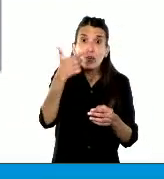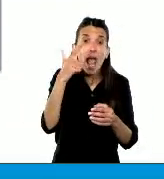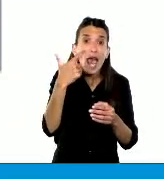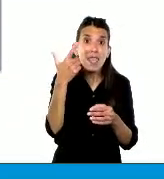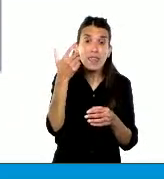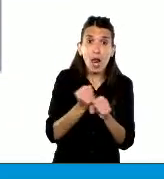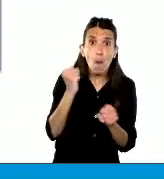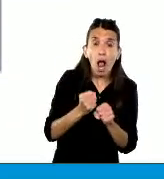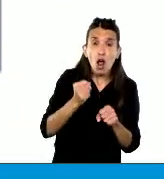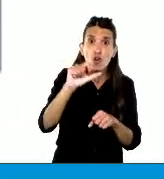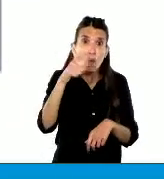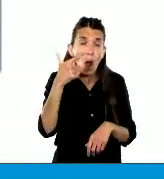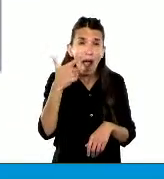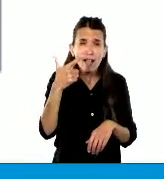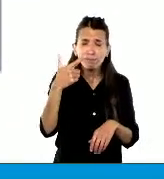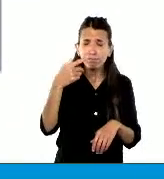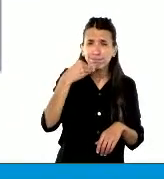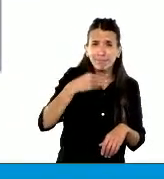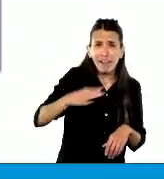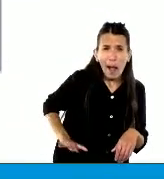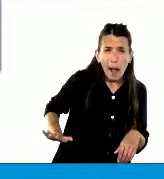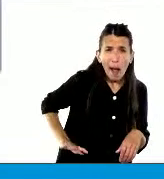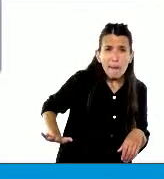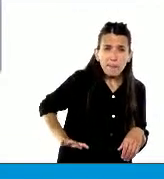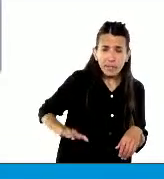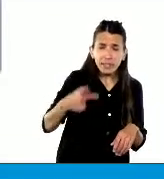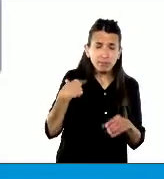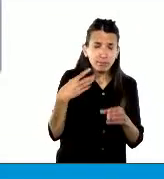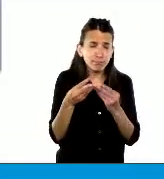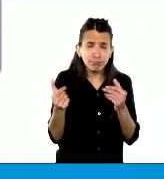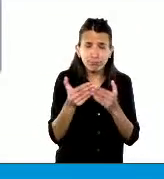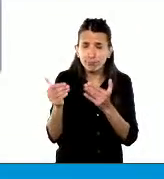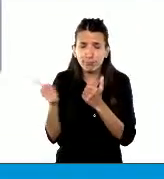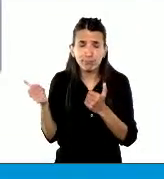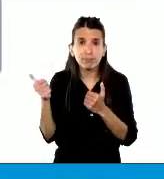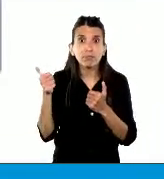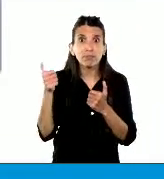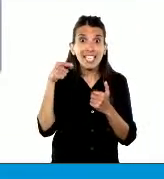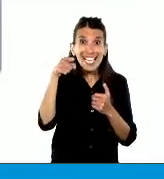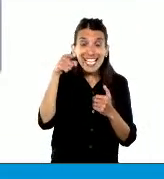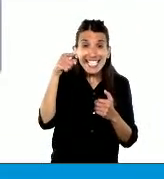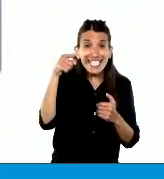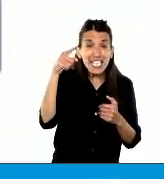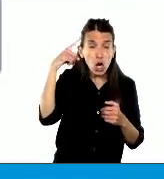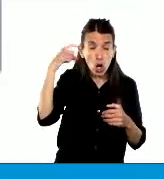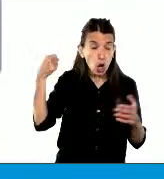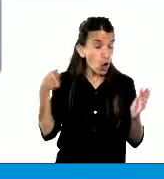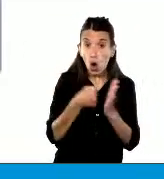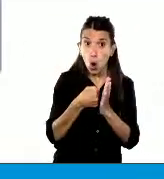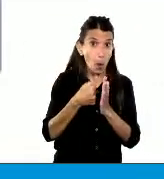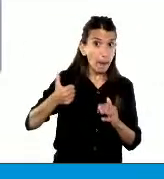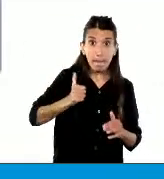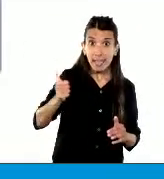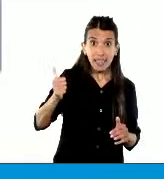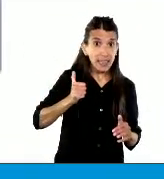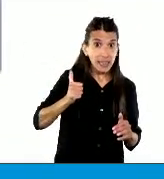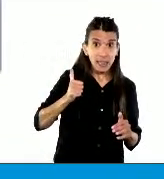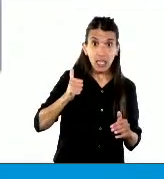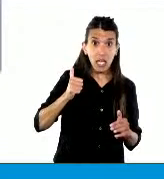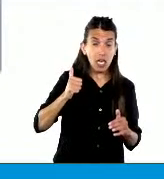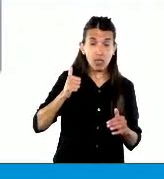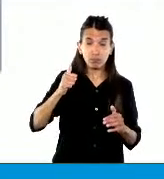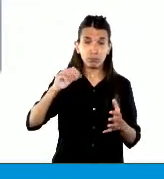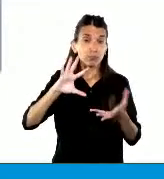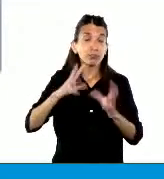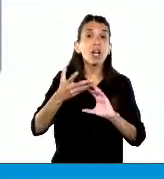hubo empresas que fueron muy beneficiadas en ese modelo económico. El caso más paradigmático es el de la familia